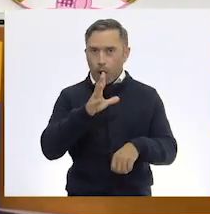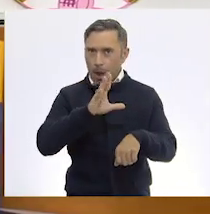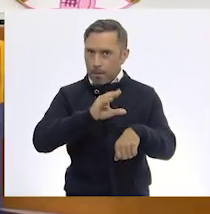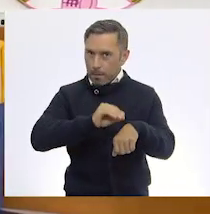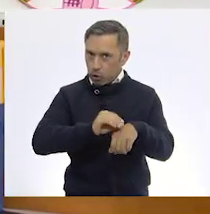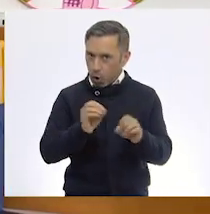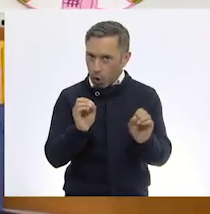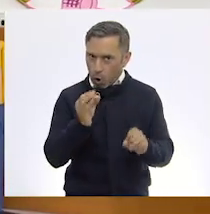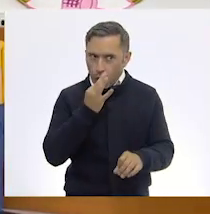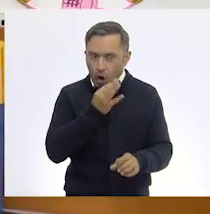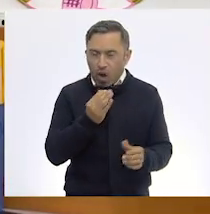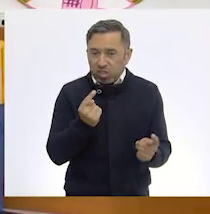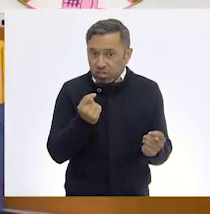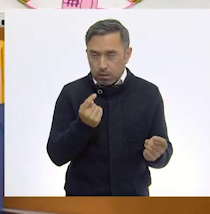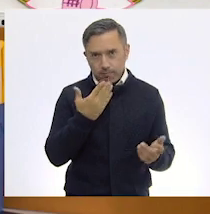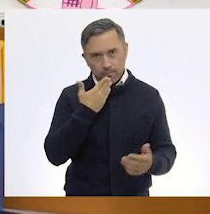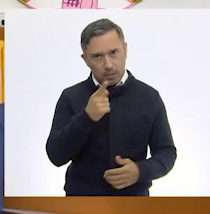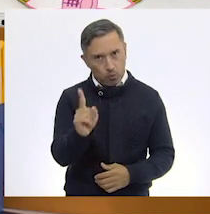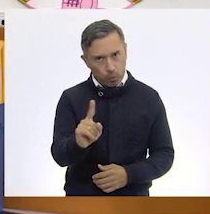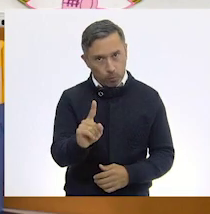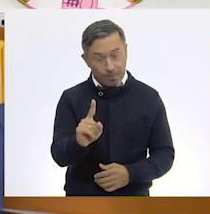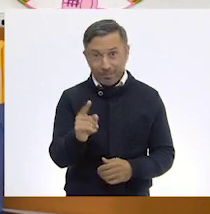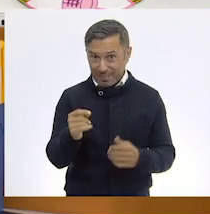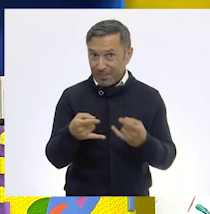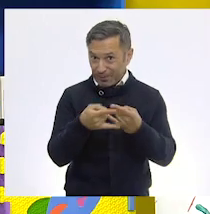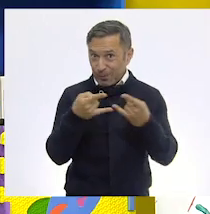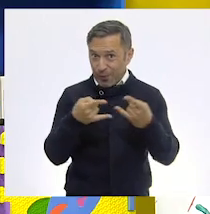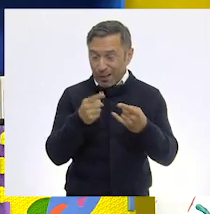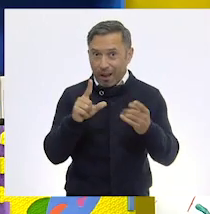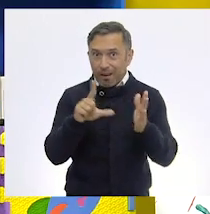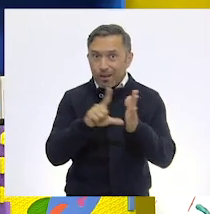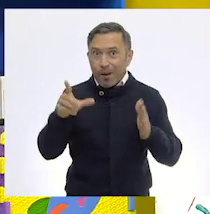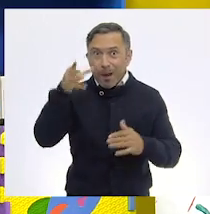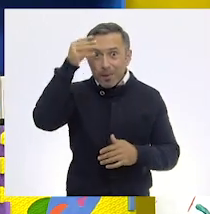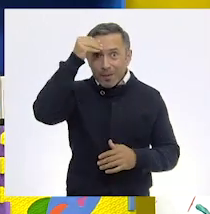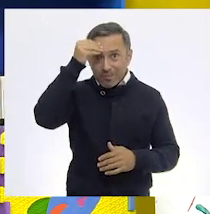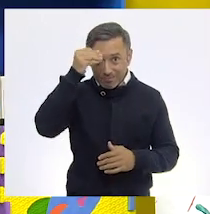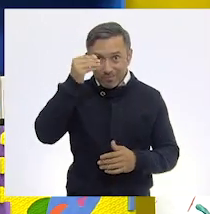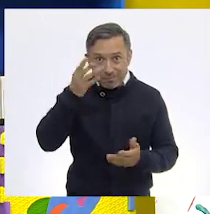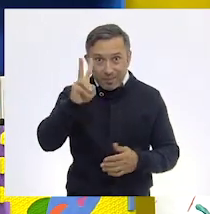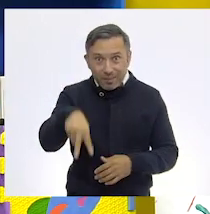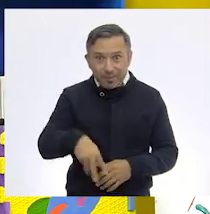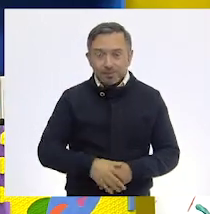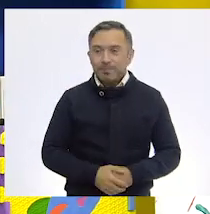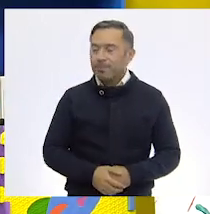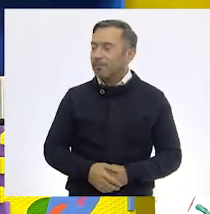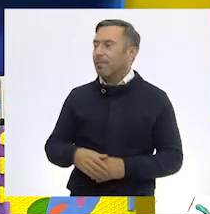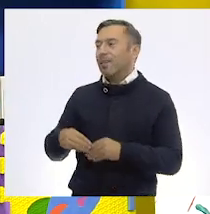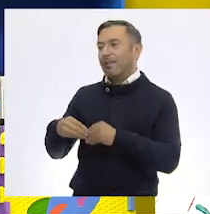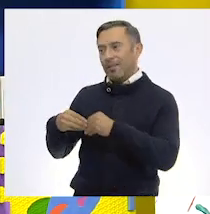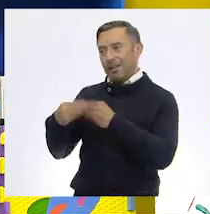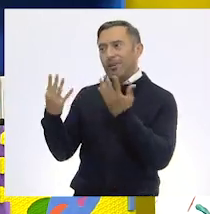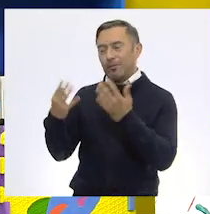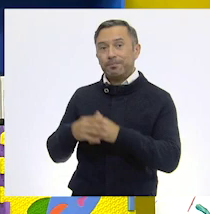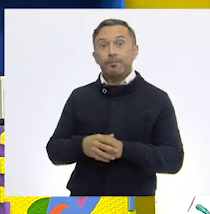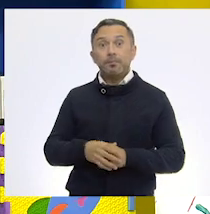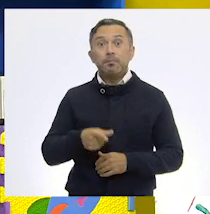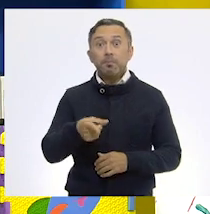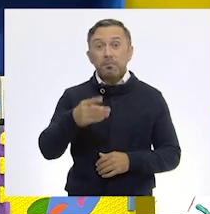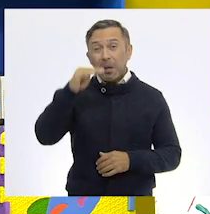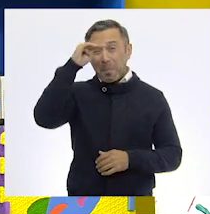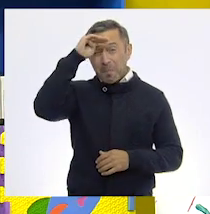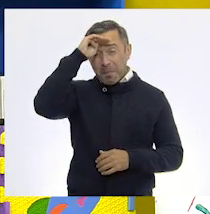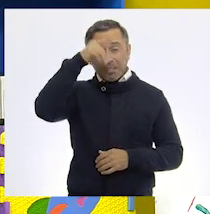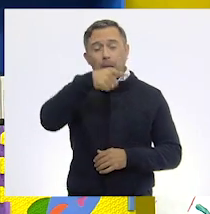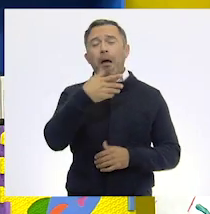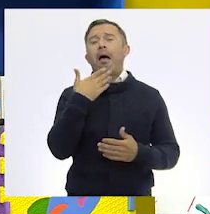gran enseñanza. ¿No creen ustedes, niñas y niños? ¡Claro! No siempre lo que a unos puede parecernos divertido o